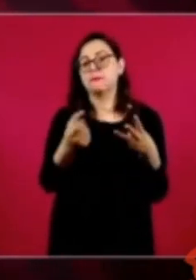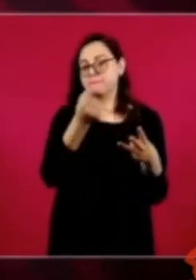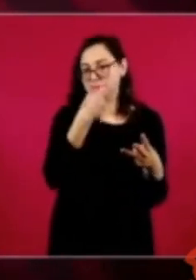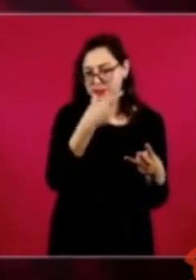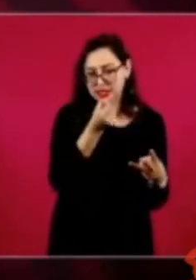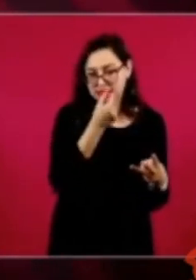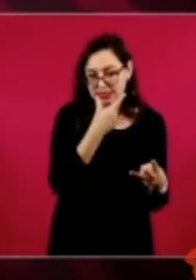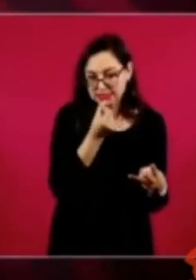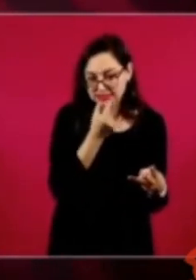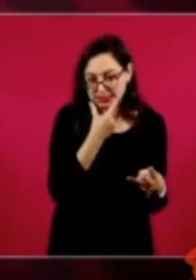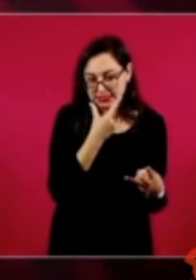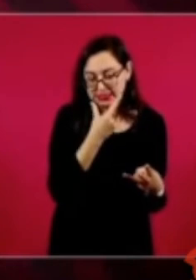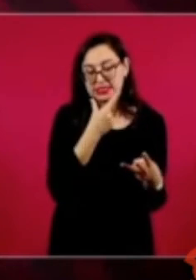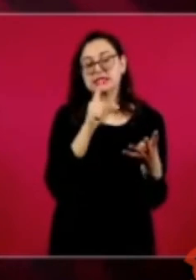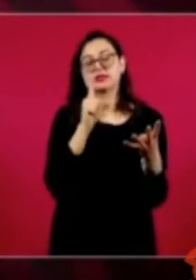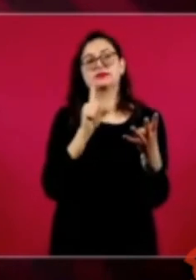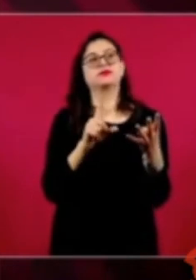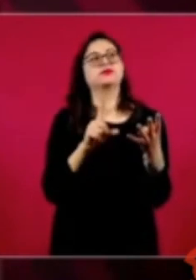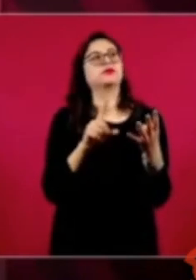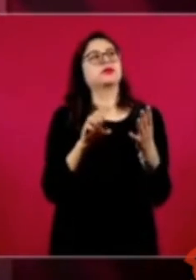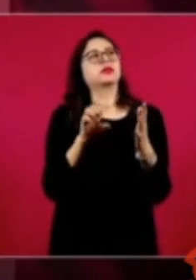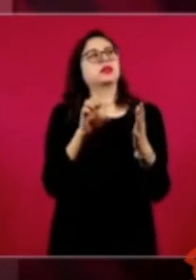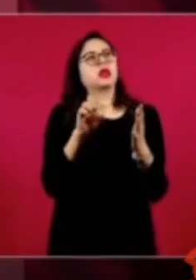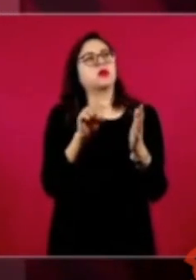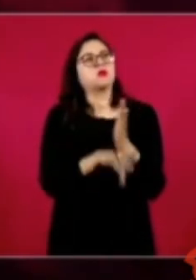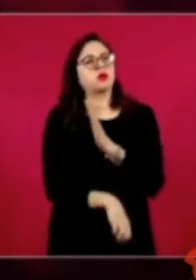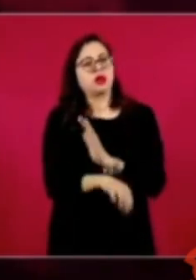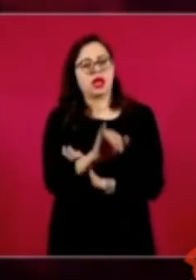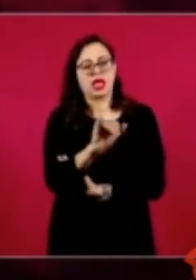estamos en el caso del ISSSTE